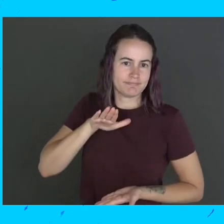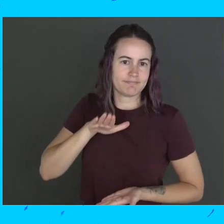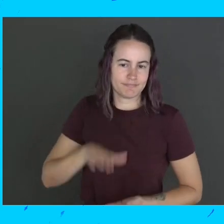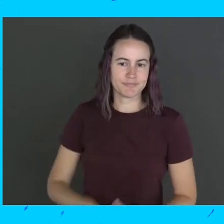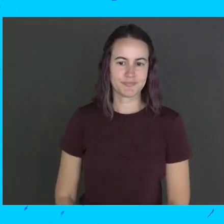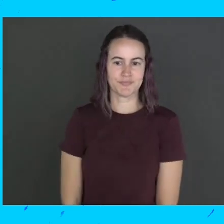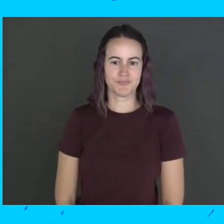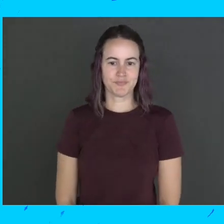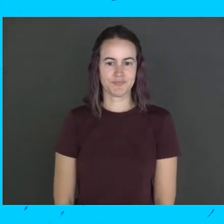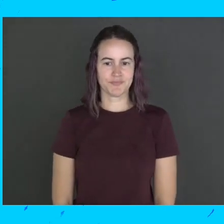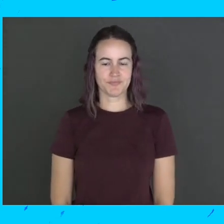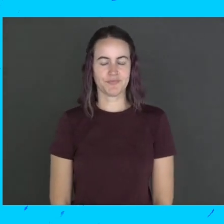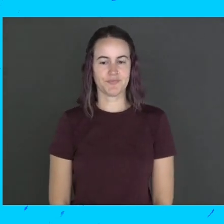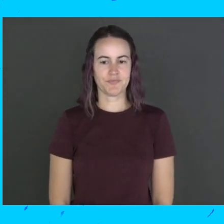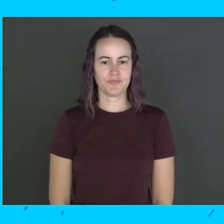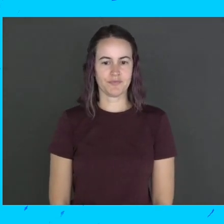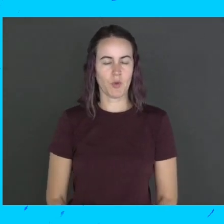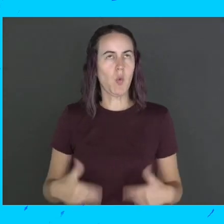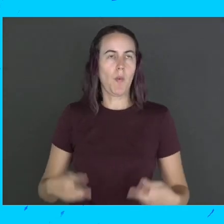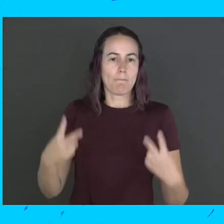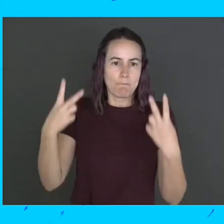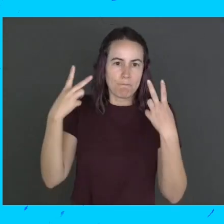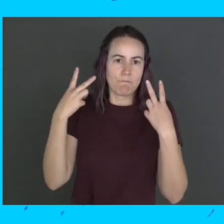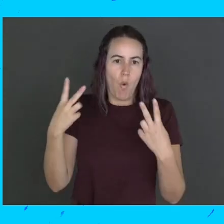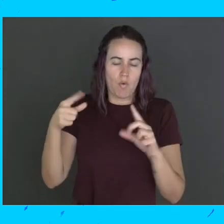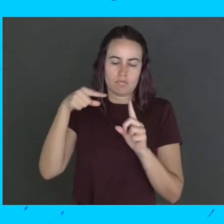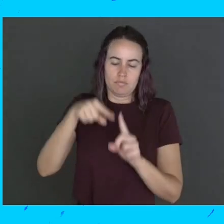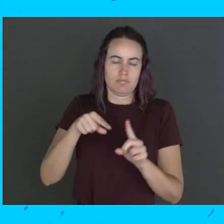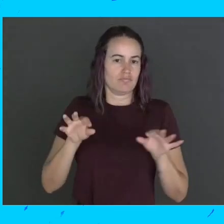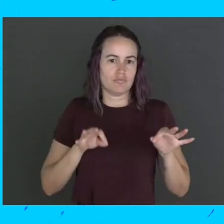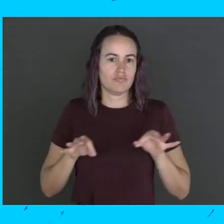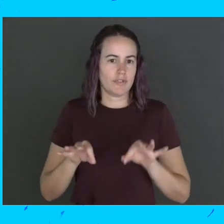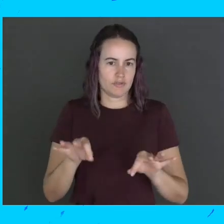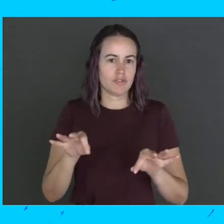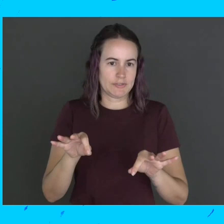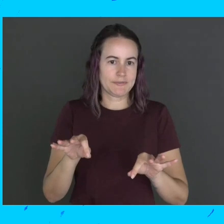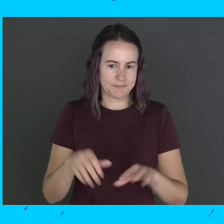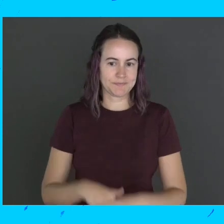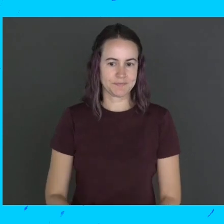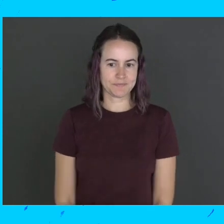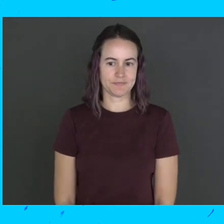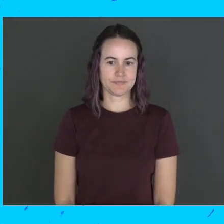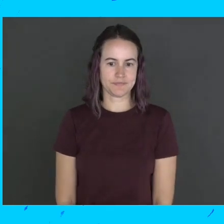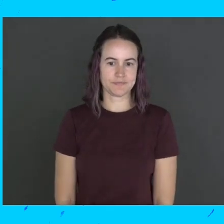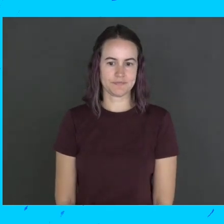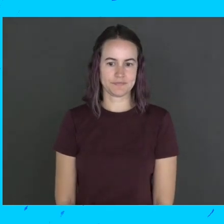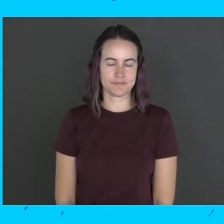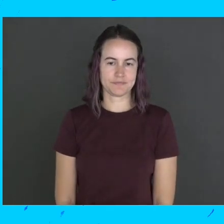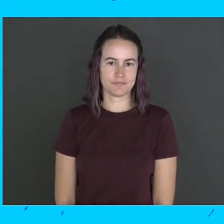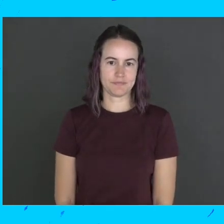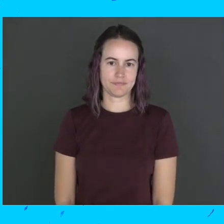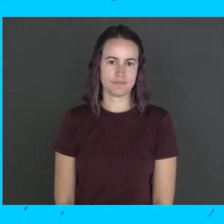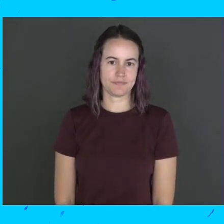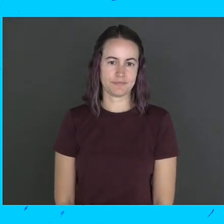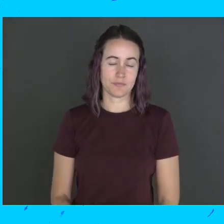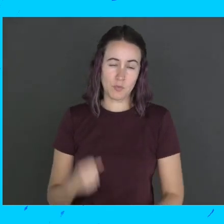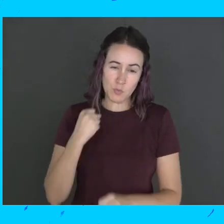decisiones correctas, que sean más confiantes y que puedan hacer lo que es correcto. Así